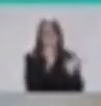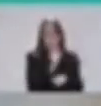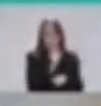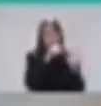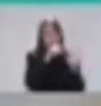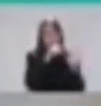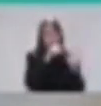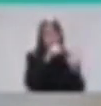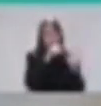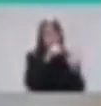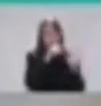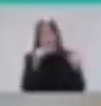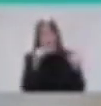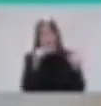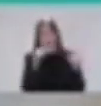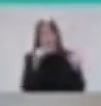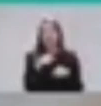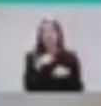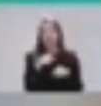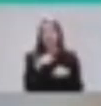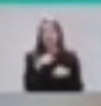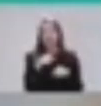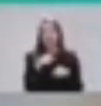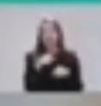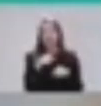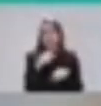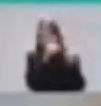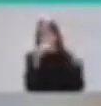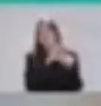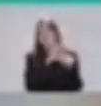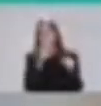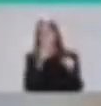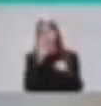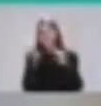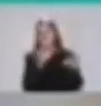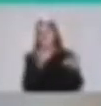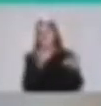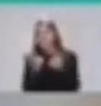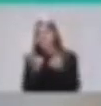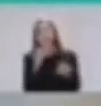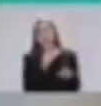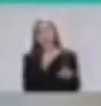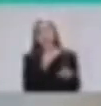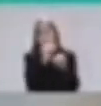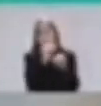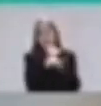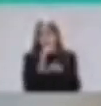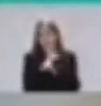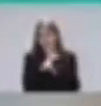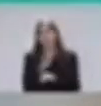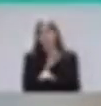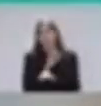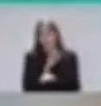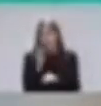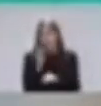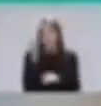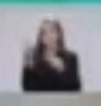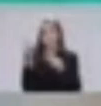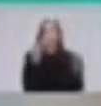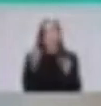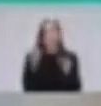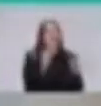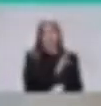debe seleccionar el sujeto obligado que se considere puede contar con la información requerida y realizar los